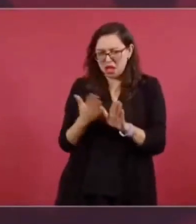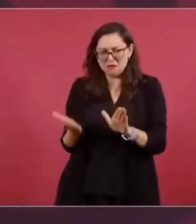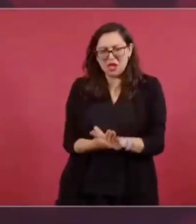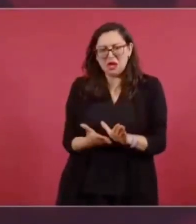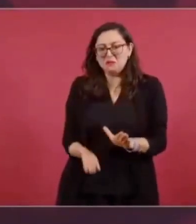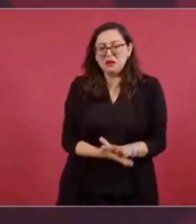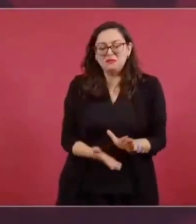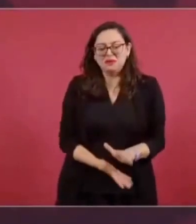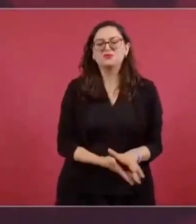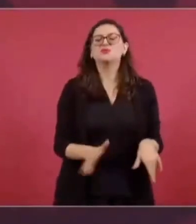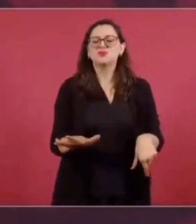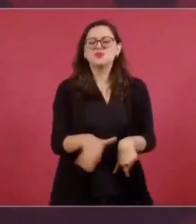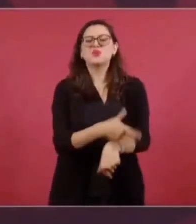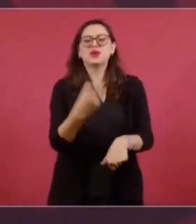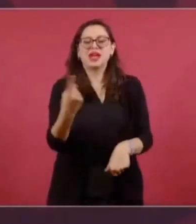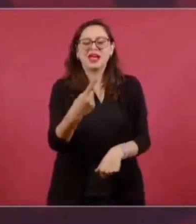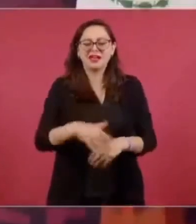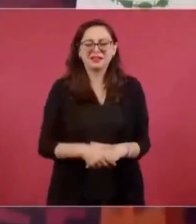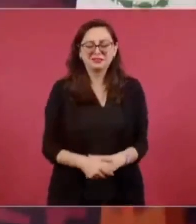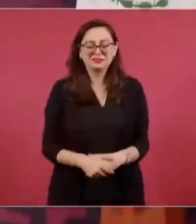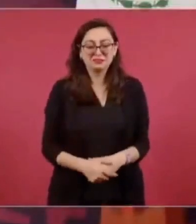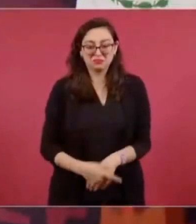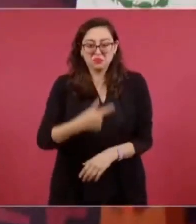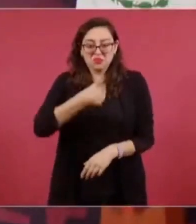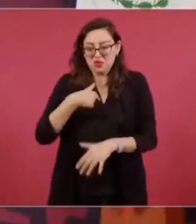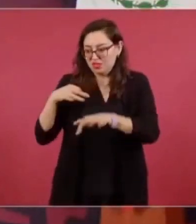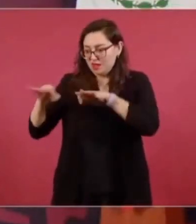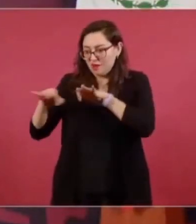las comunidades en favor de los pobres.